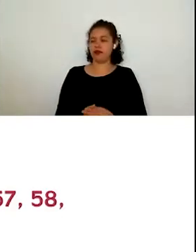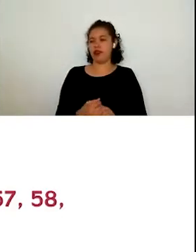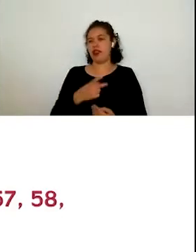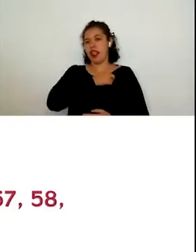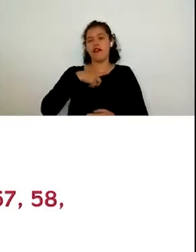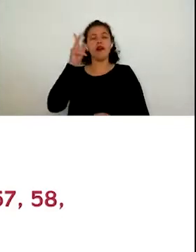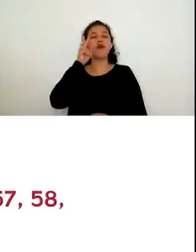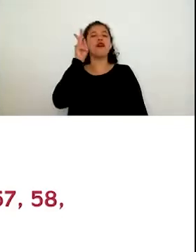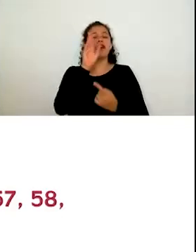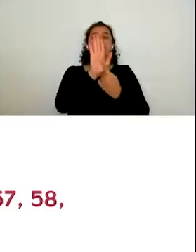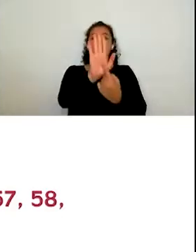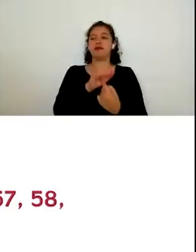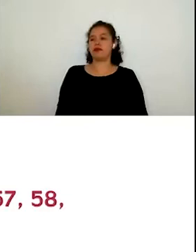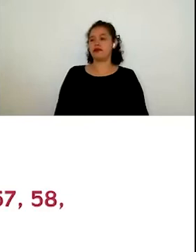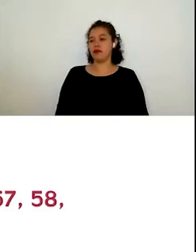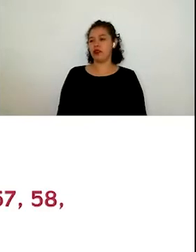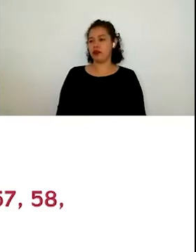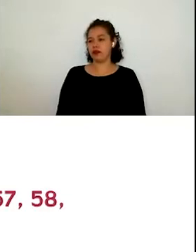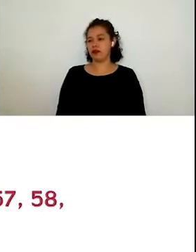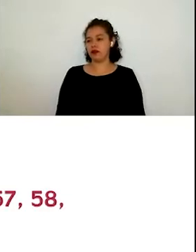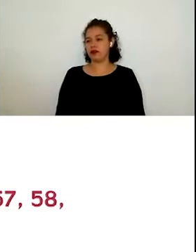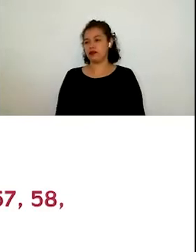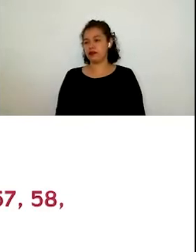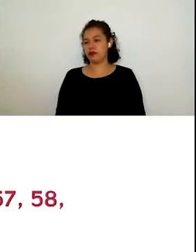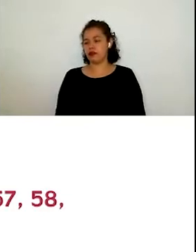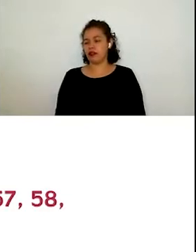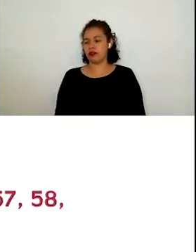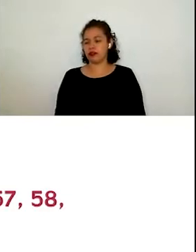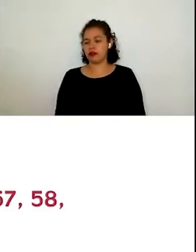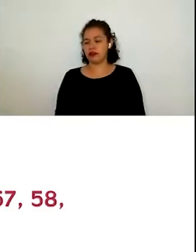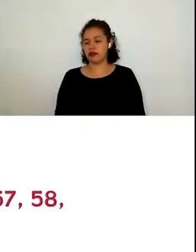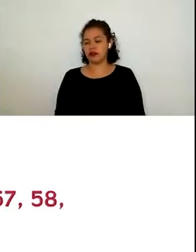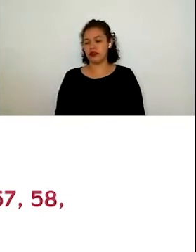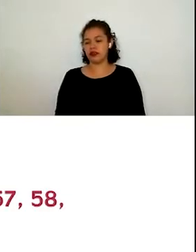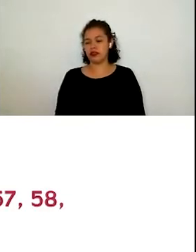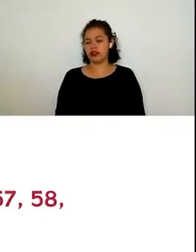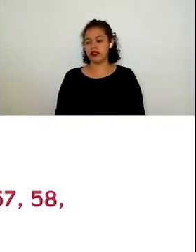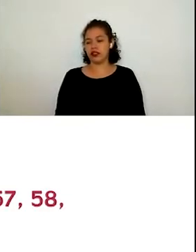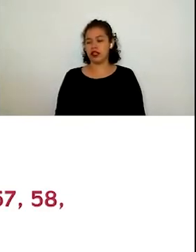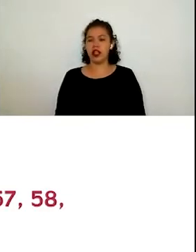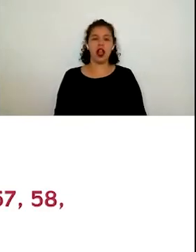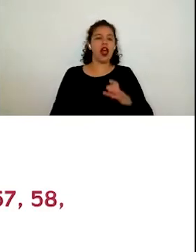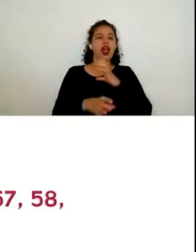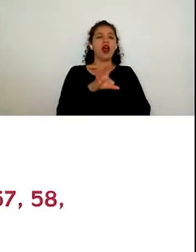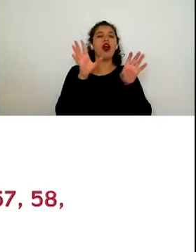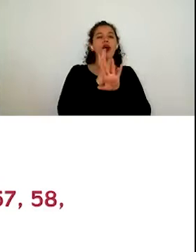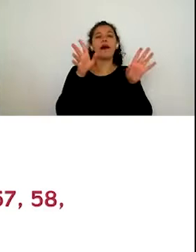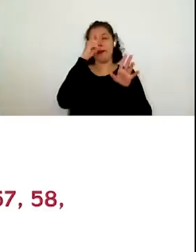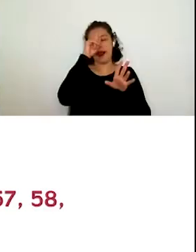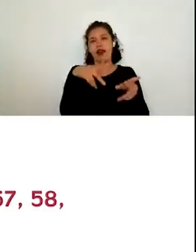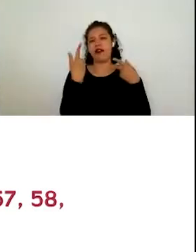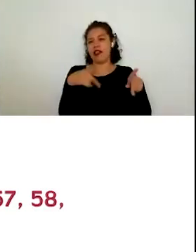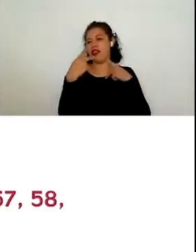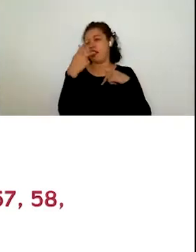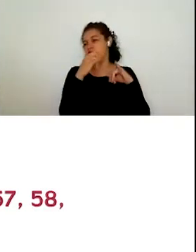De este caso se excluyen los bienes que son inventarios de mercancías comerciales de la institución,